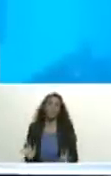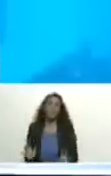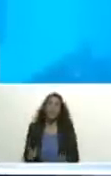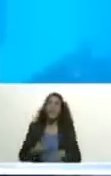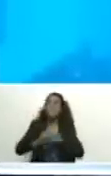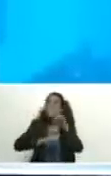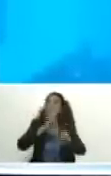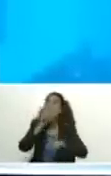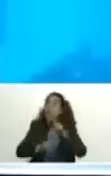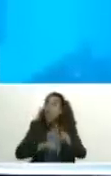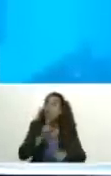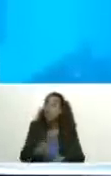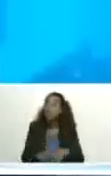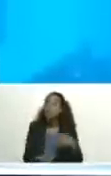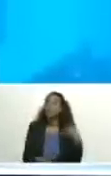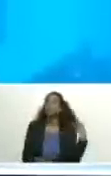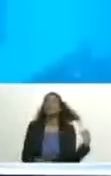ser